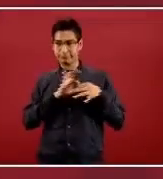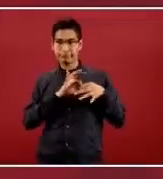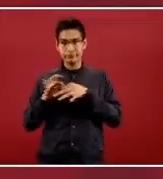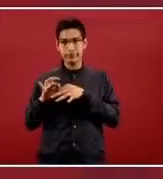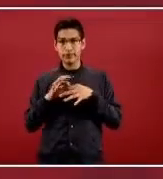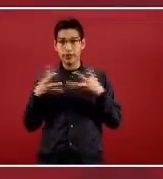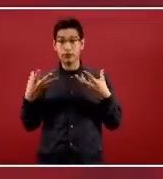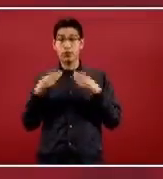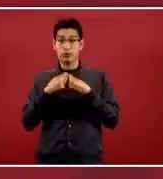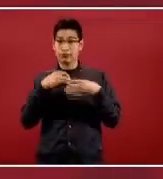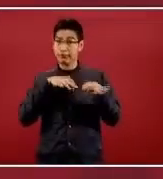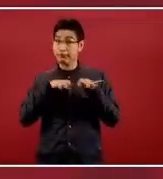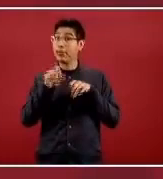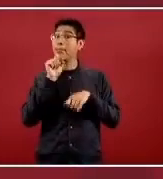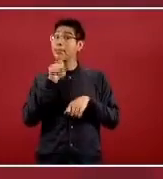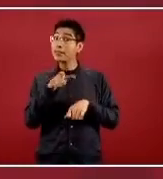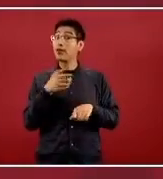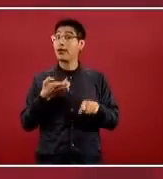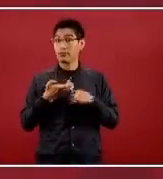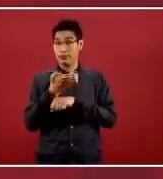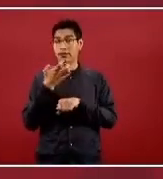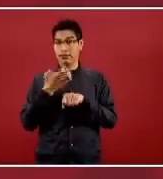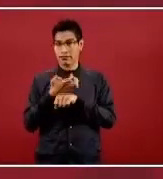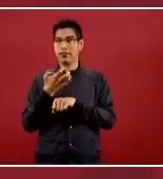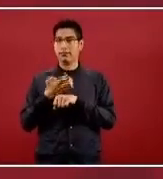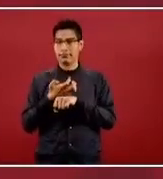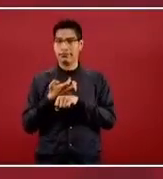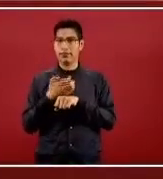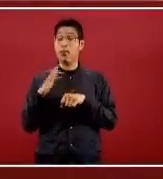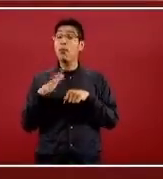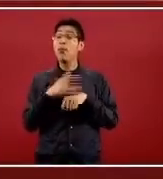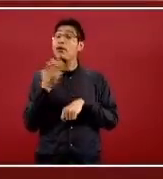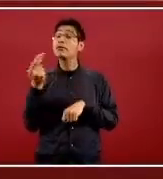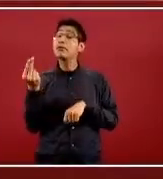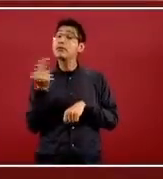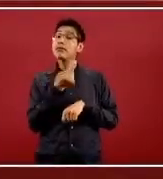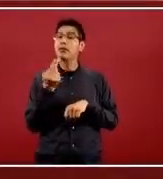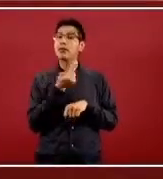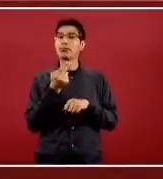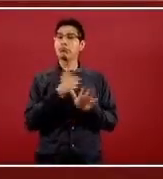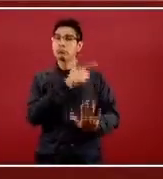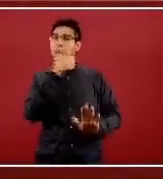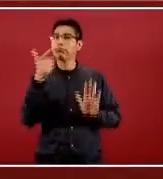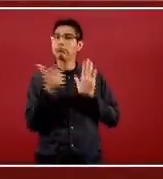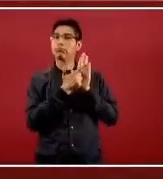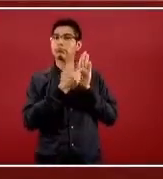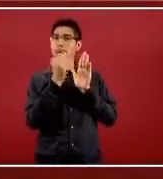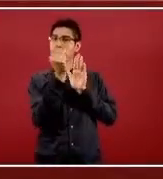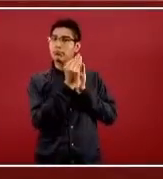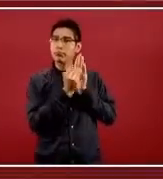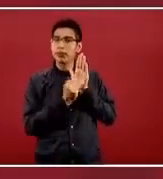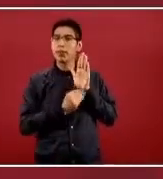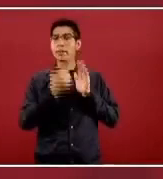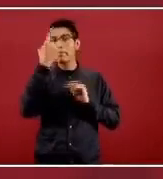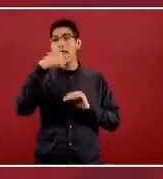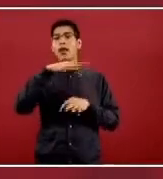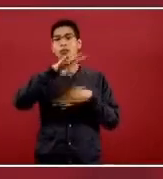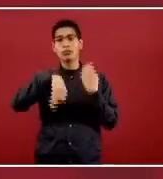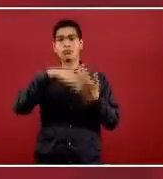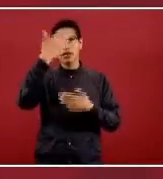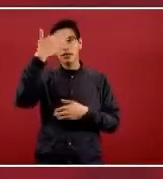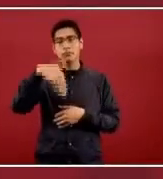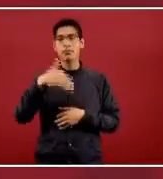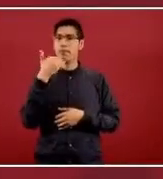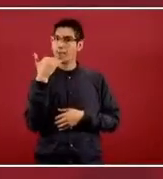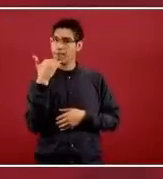servicios estatales de salud. Y esto requiere este marco jurídico para que haya certidumbre legal y administrativa. Lo que